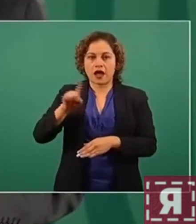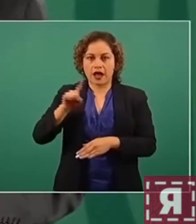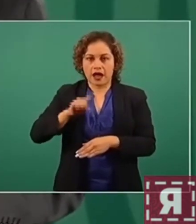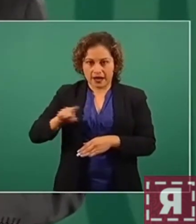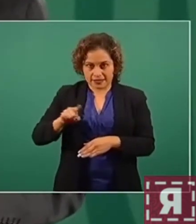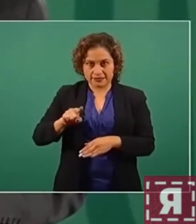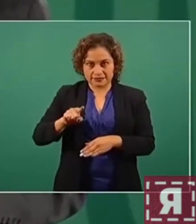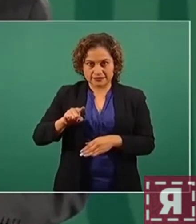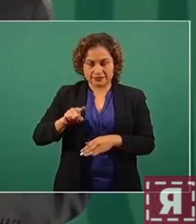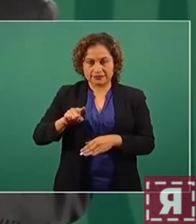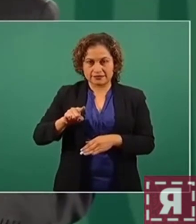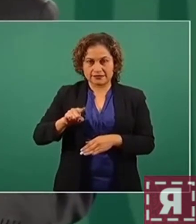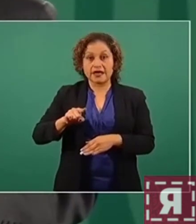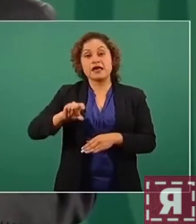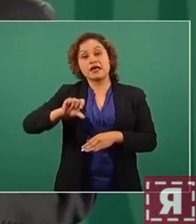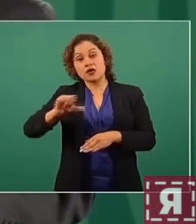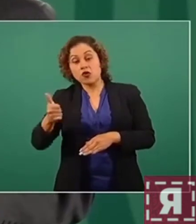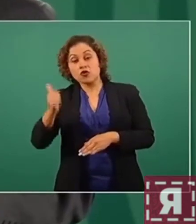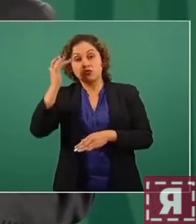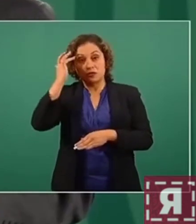Dos aeropuertos se iban a cerrar,